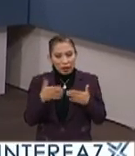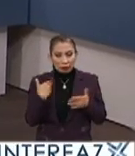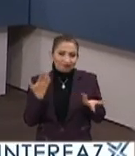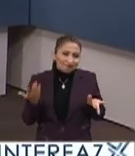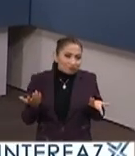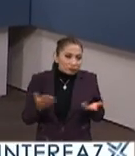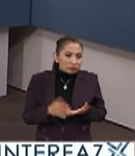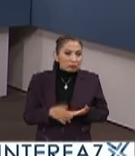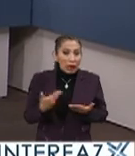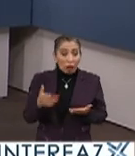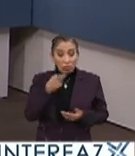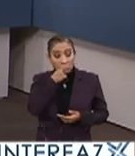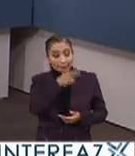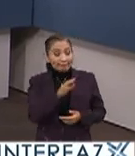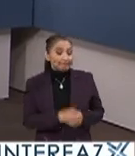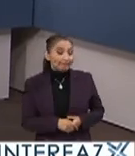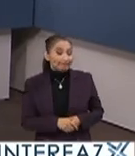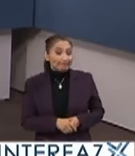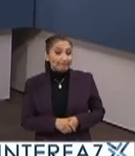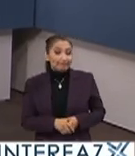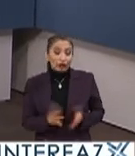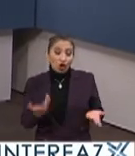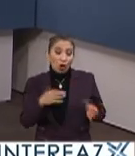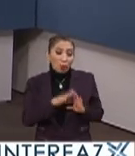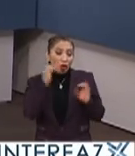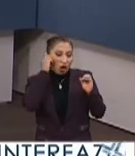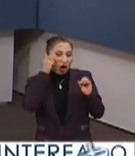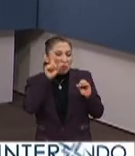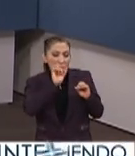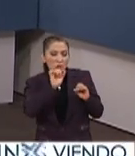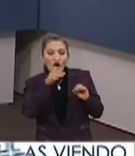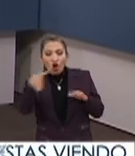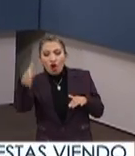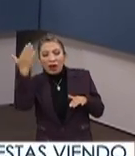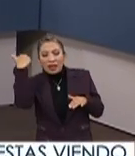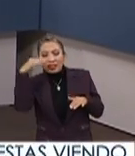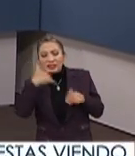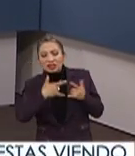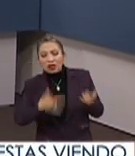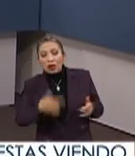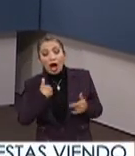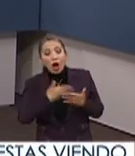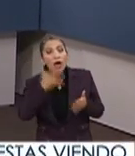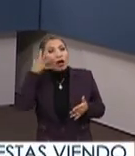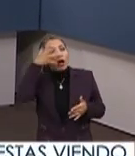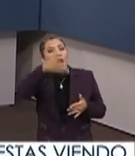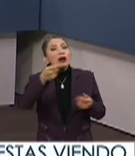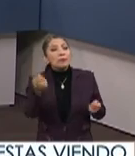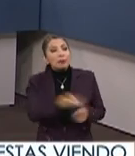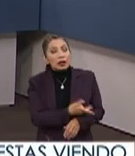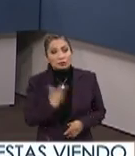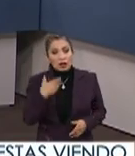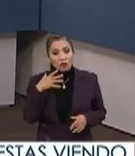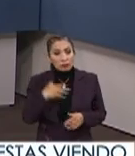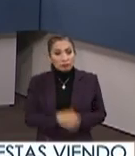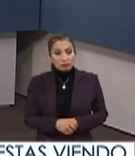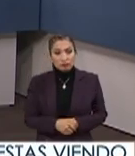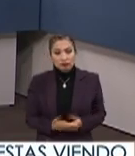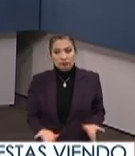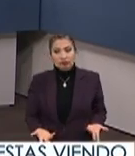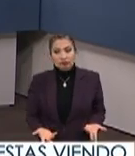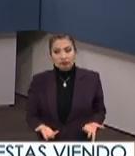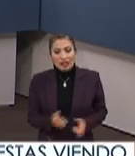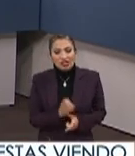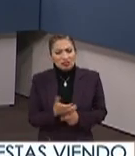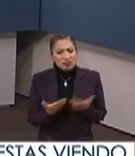ahora nos dicen que como que nos olvidemos un poquito del pasado, que veamos al presente y al futuro, y